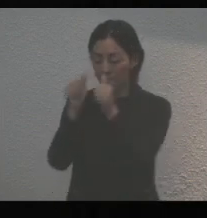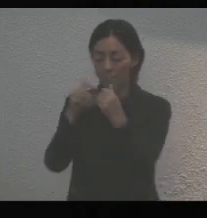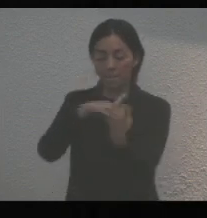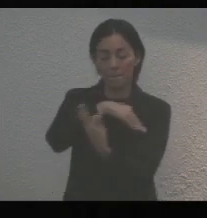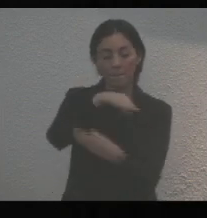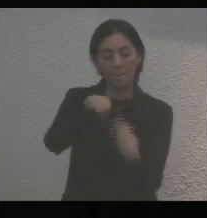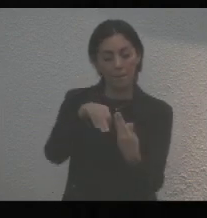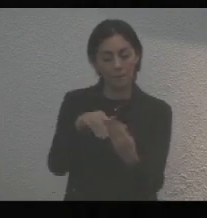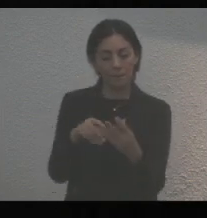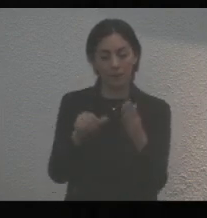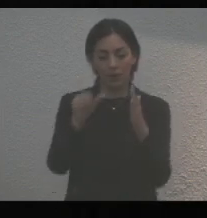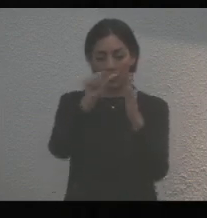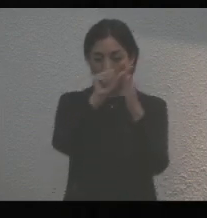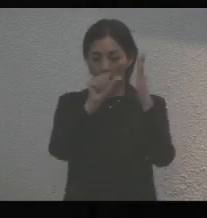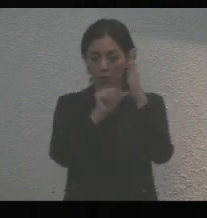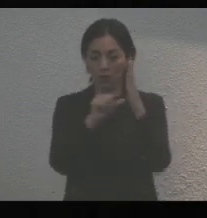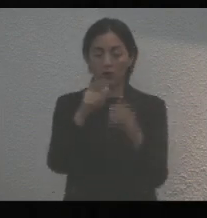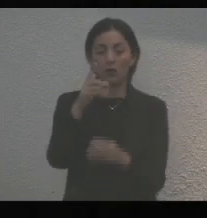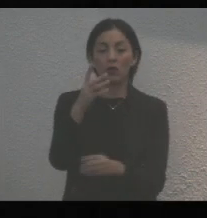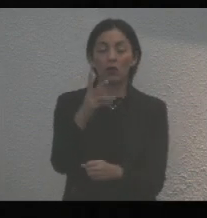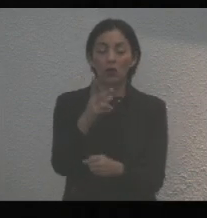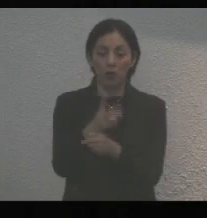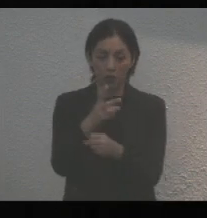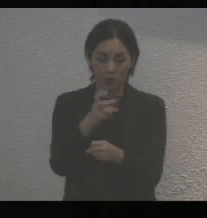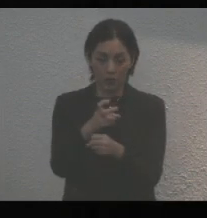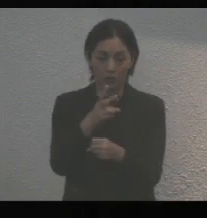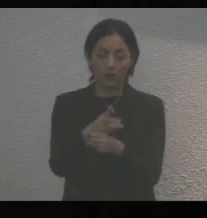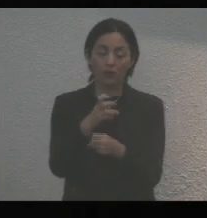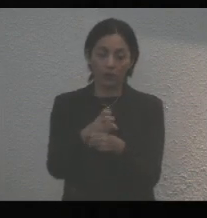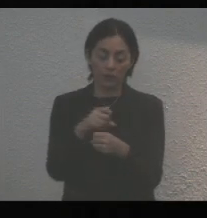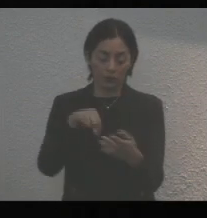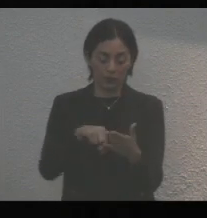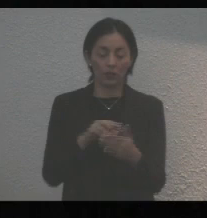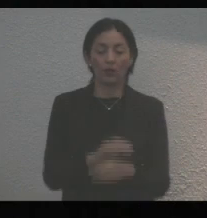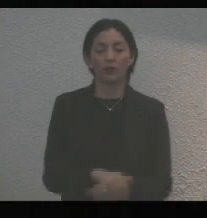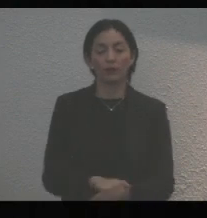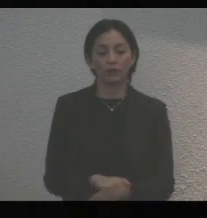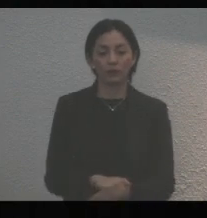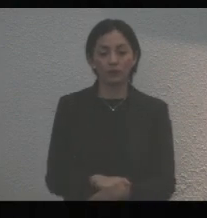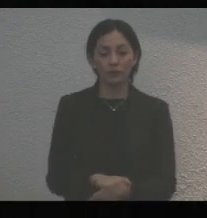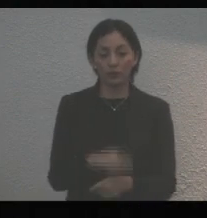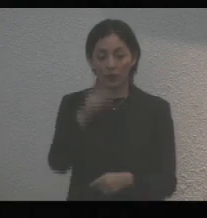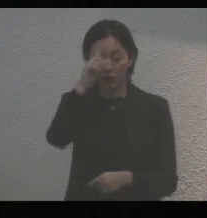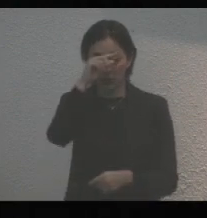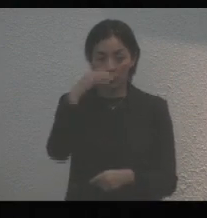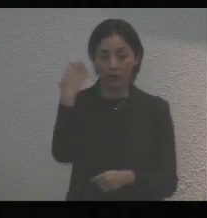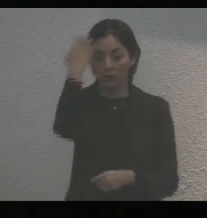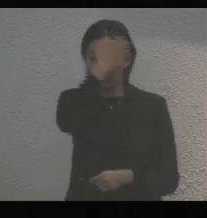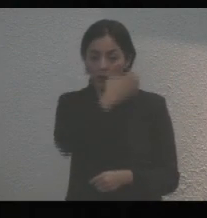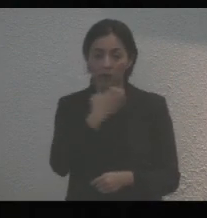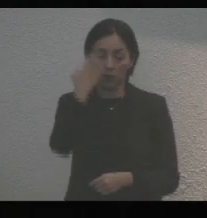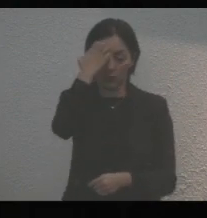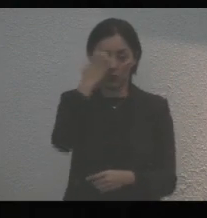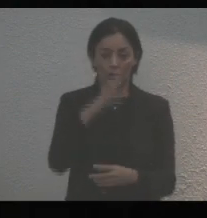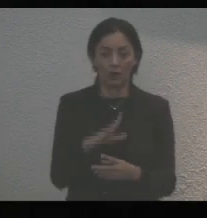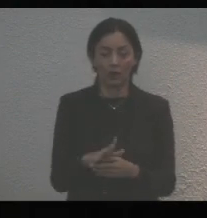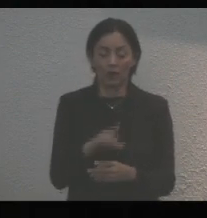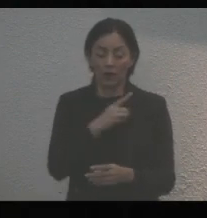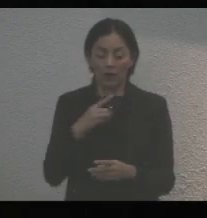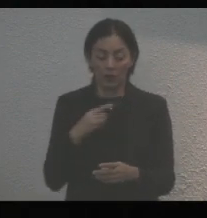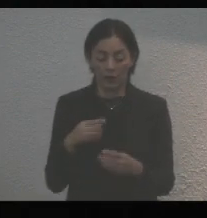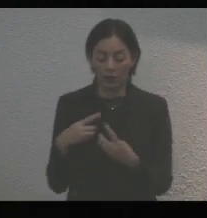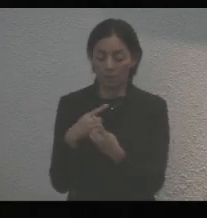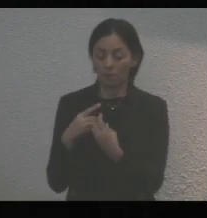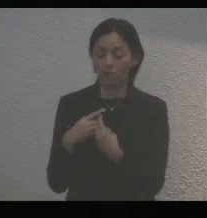términos del artículo segundo y cuarto de este decreto. El Consejo de Evaluación deberá